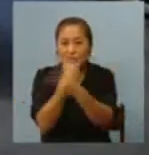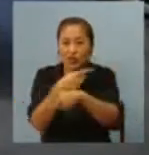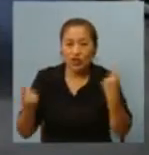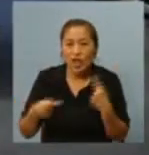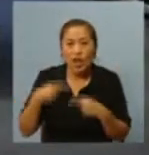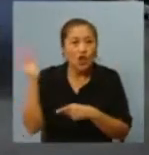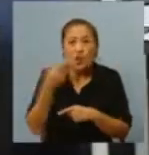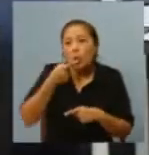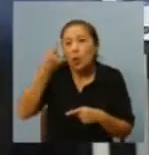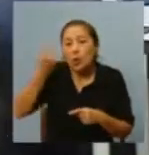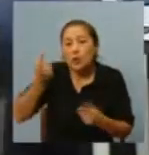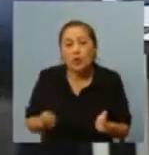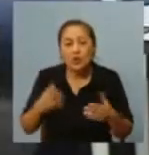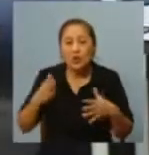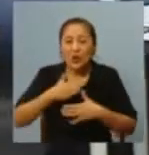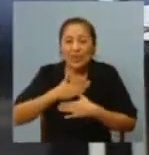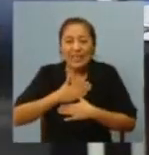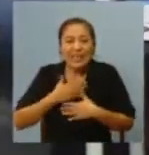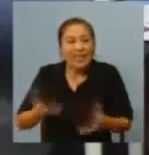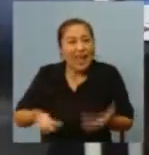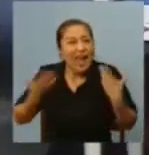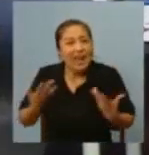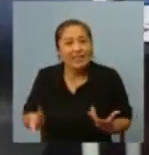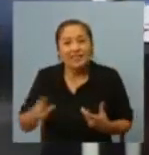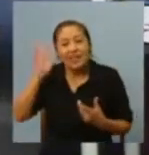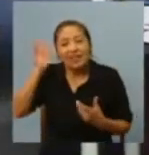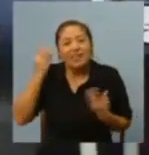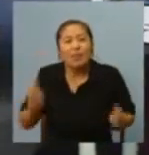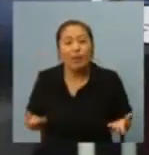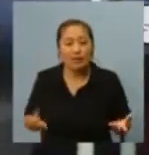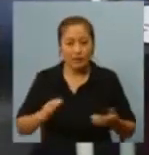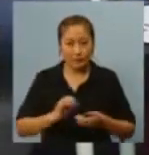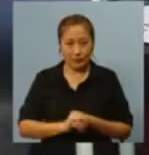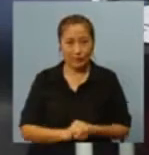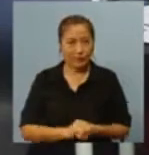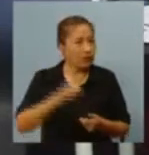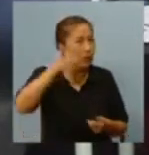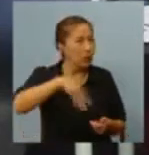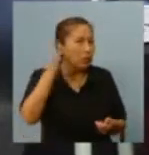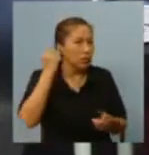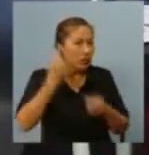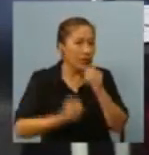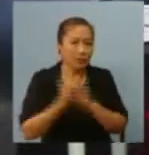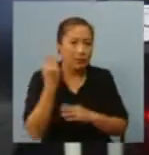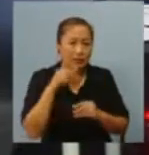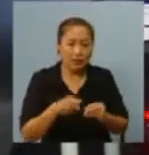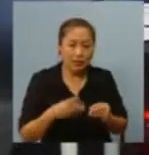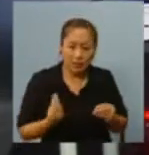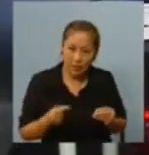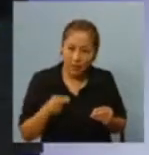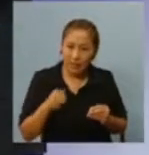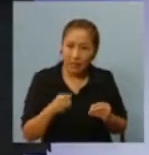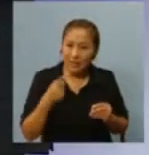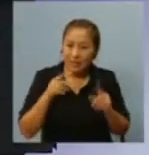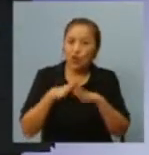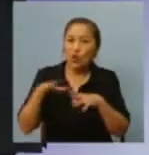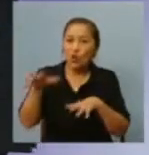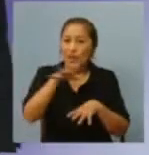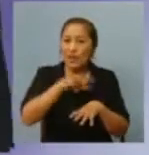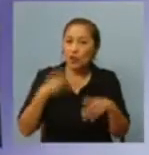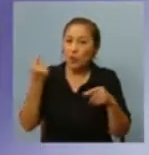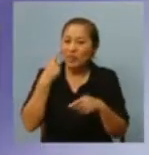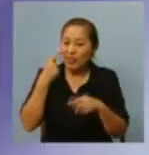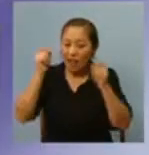con curiosidad, todos con ganas de saber qué pasa. Hoy te escuchaba a la mañana, Emiliano, que en el contexto en el que